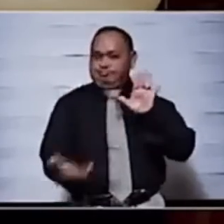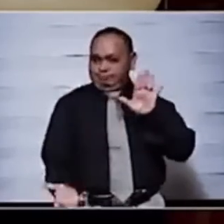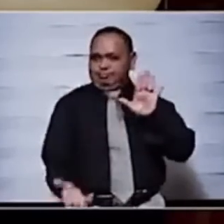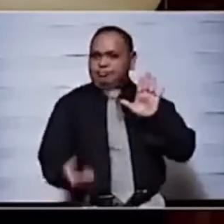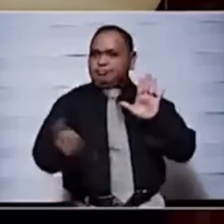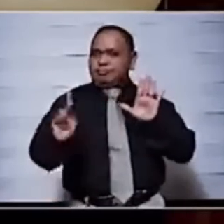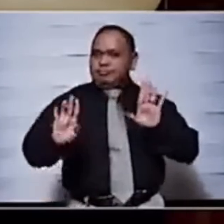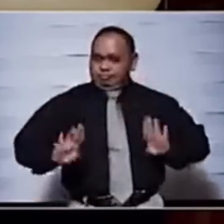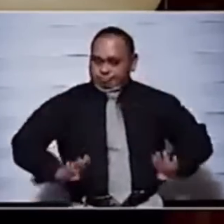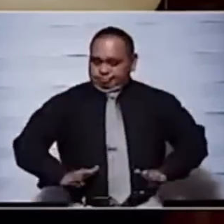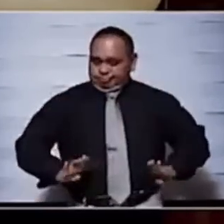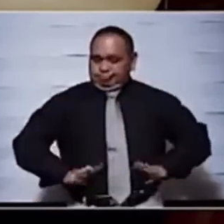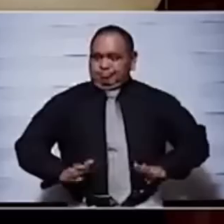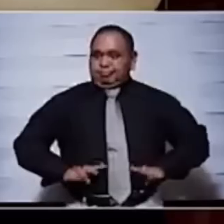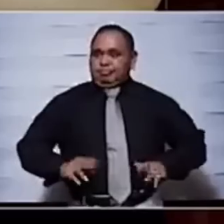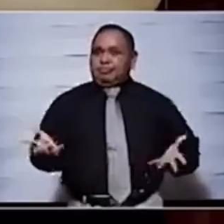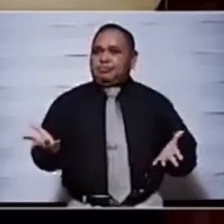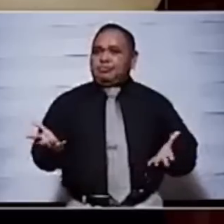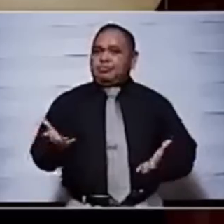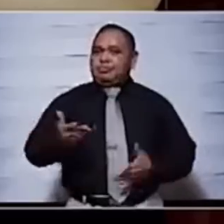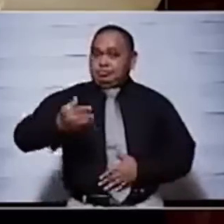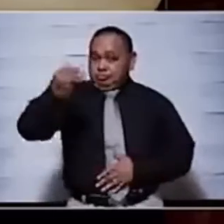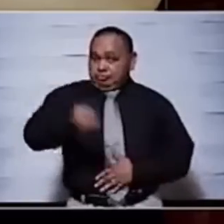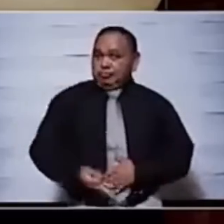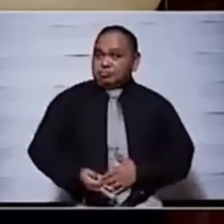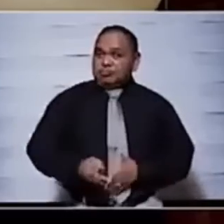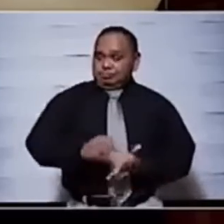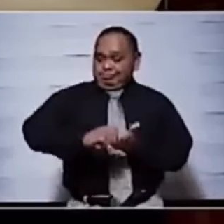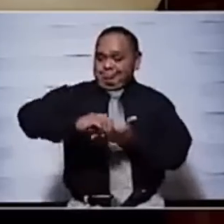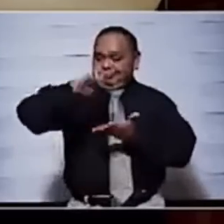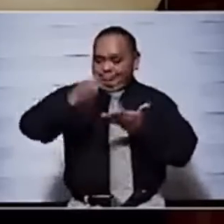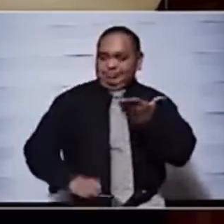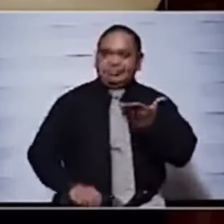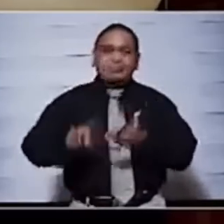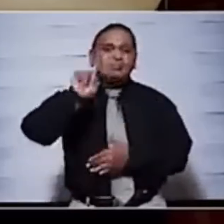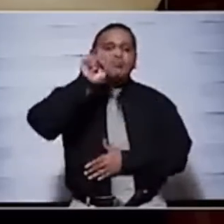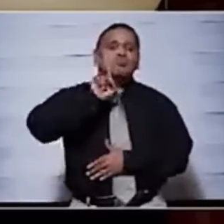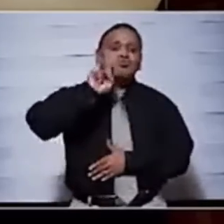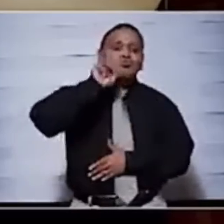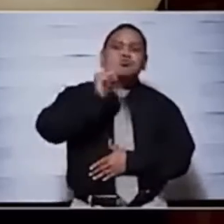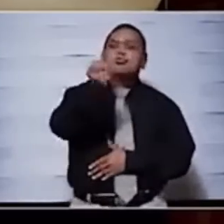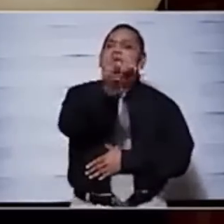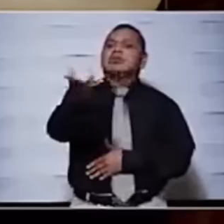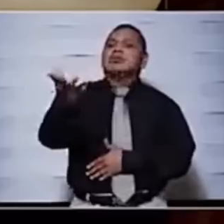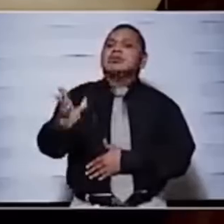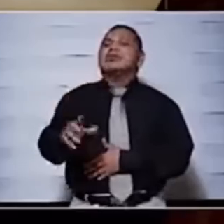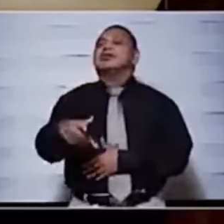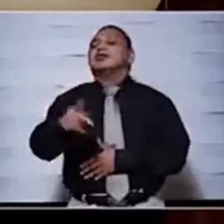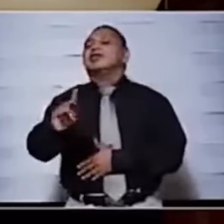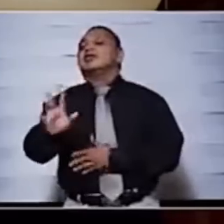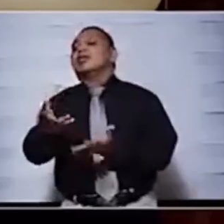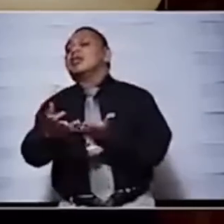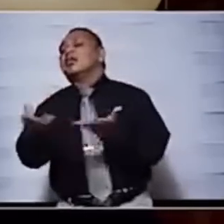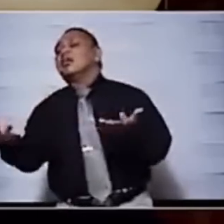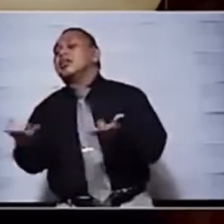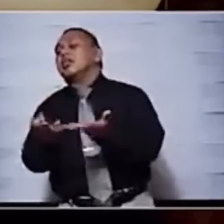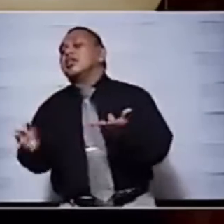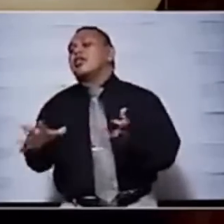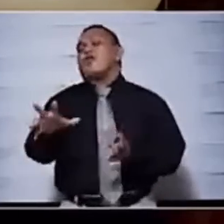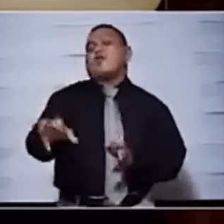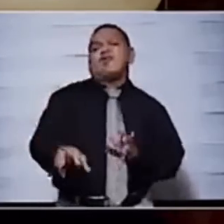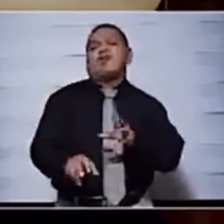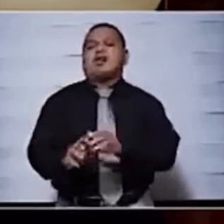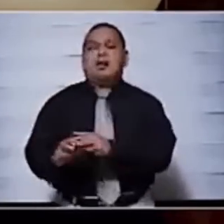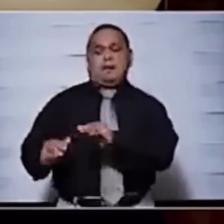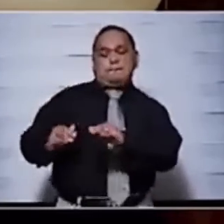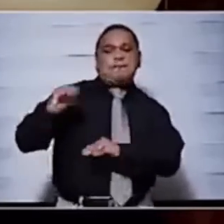que no sea impecable y que seamos ejemplo de las demás mujeres que están arañando la tierra todavía para